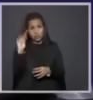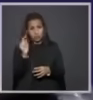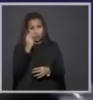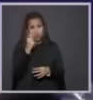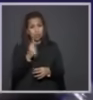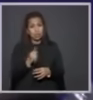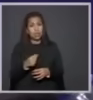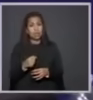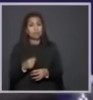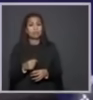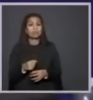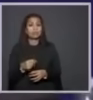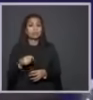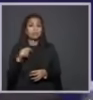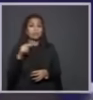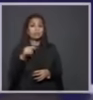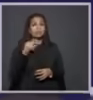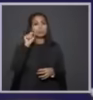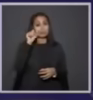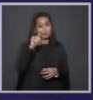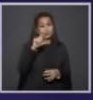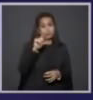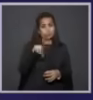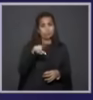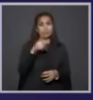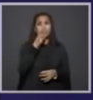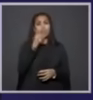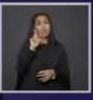a que el CONACYT funcione bien.